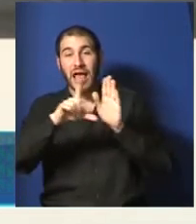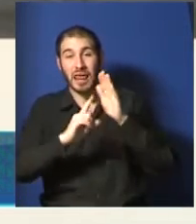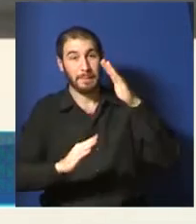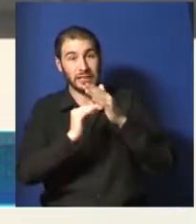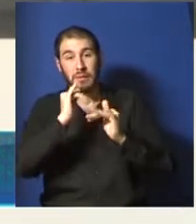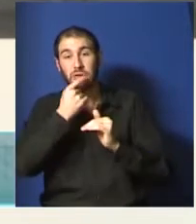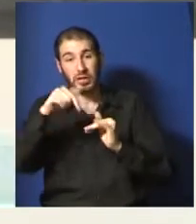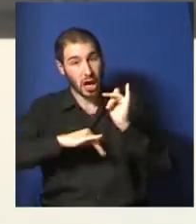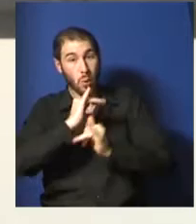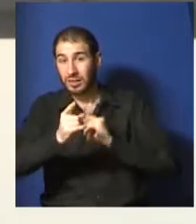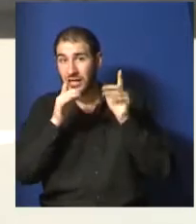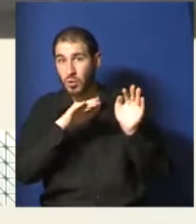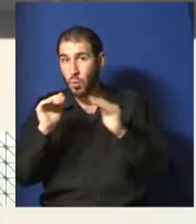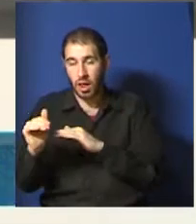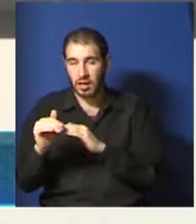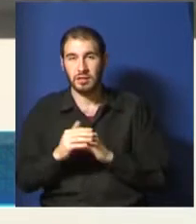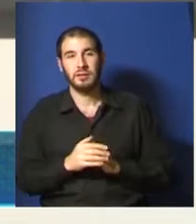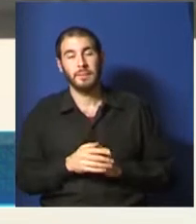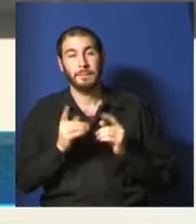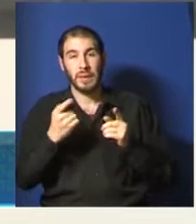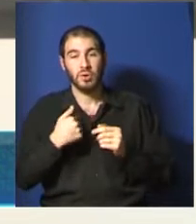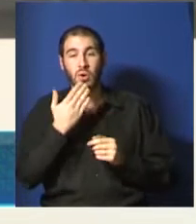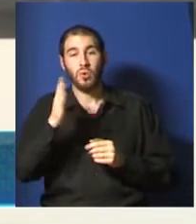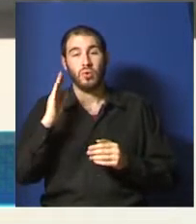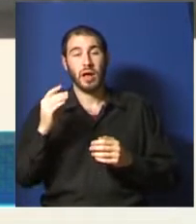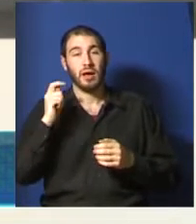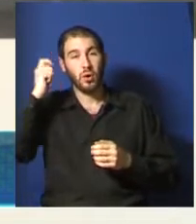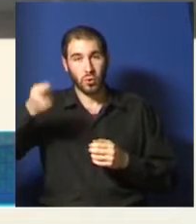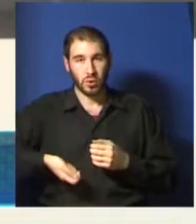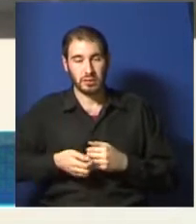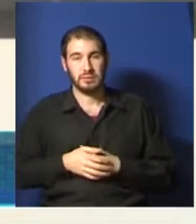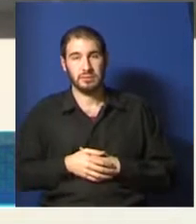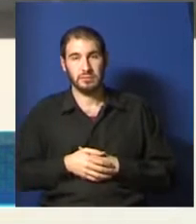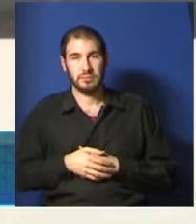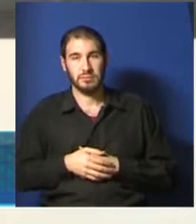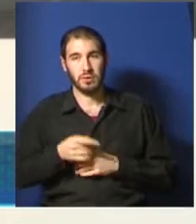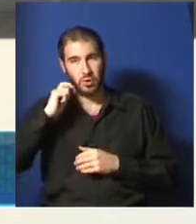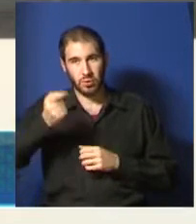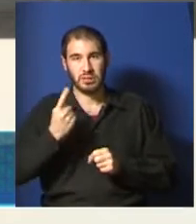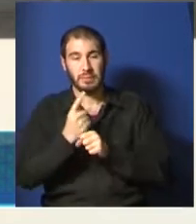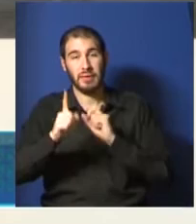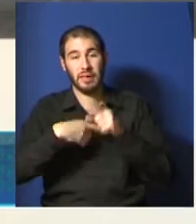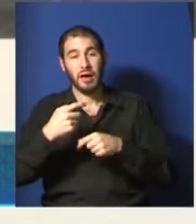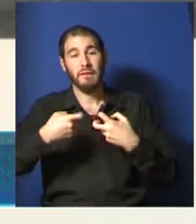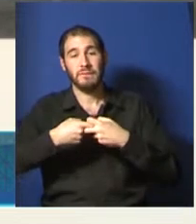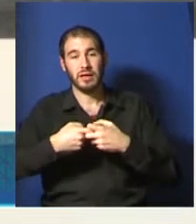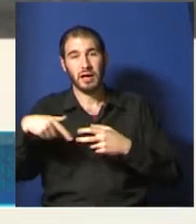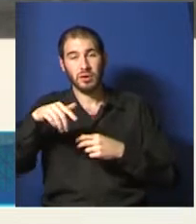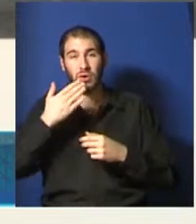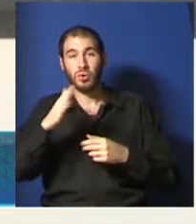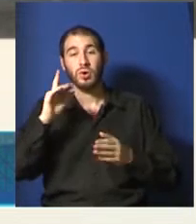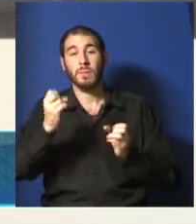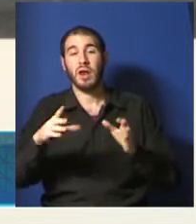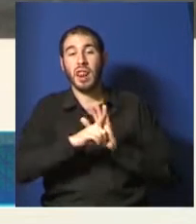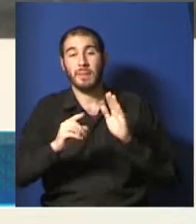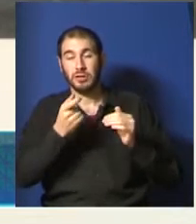de Mendoza, es decir, y así cuando yo juré como magistrada, como jueza primero y luego como fiscal de Cámara, juré por la